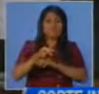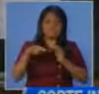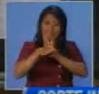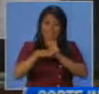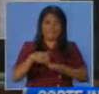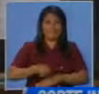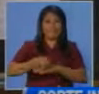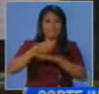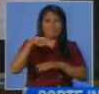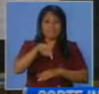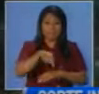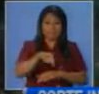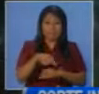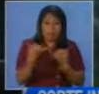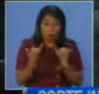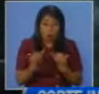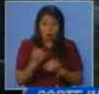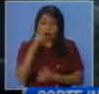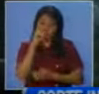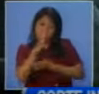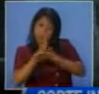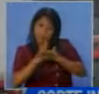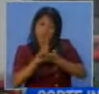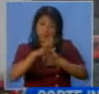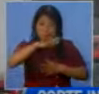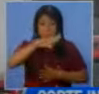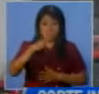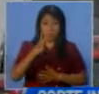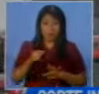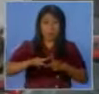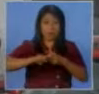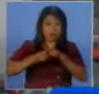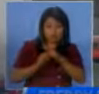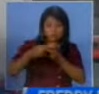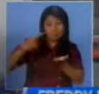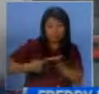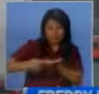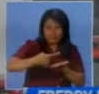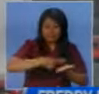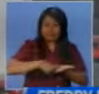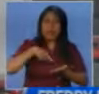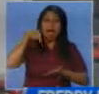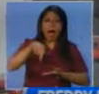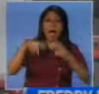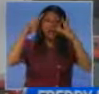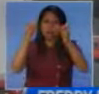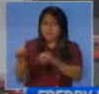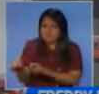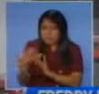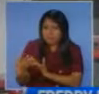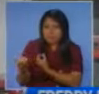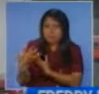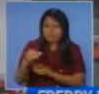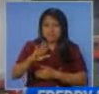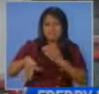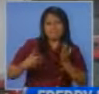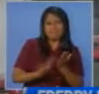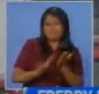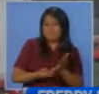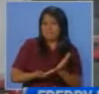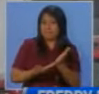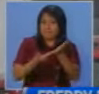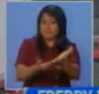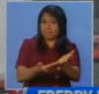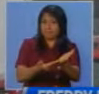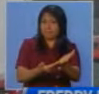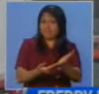de la tarde de hoy, cuando se reanude la audiencia, se conocerá la sustentación del dictamen del fiscal y se sabrá por